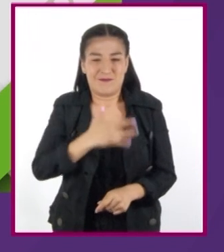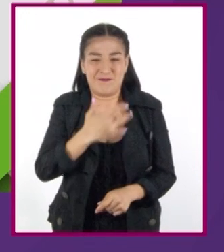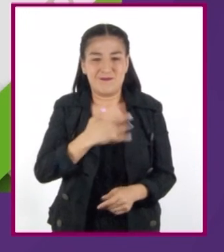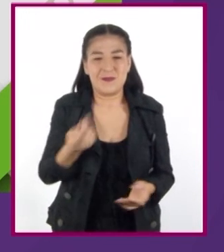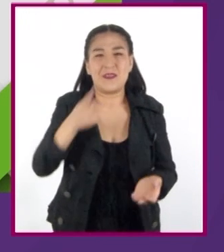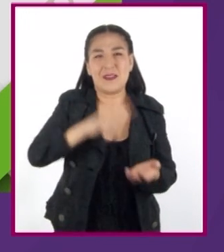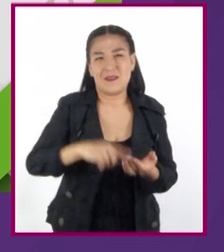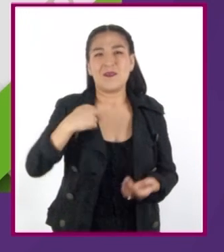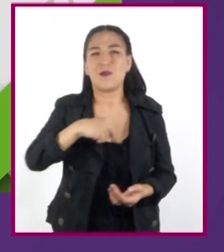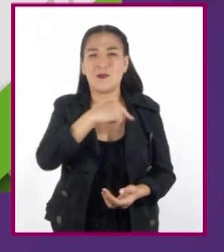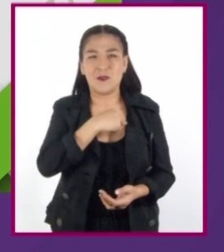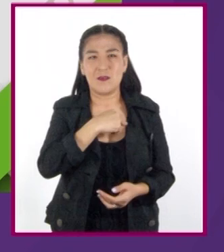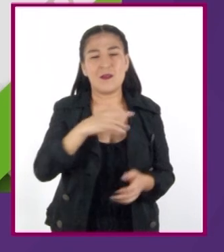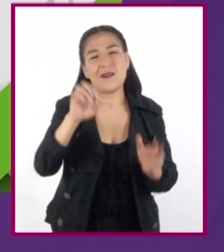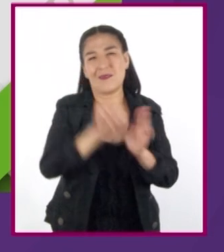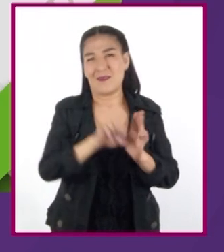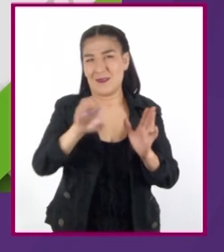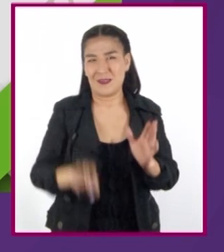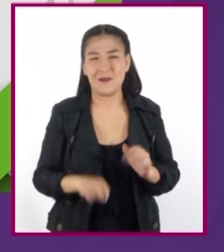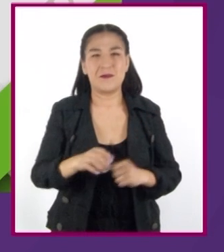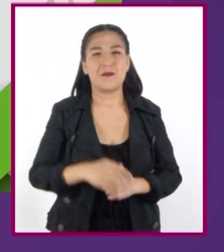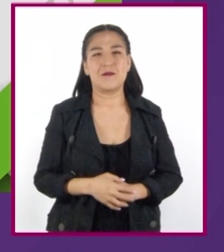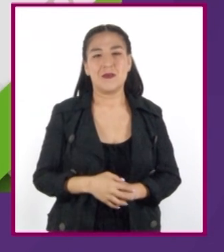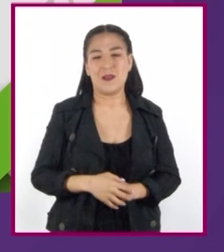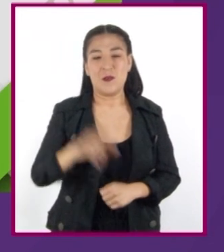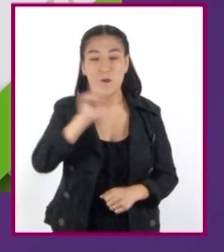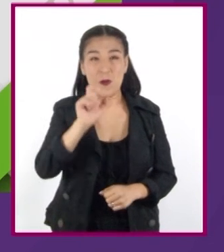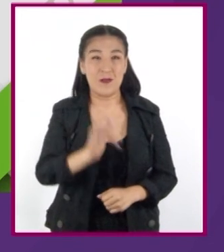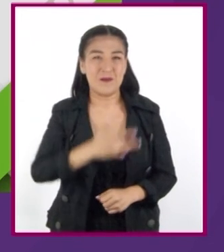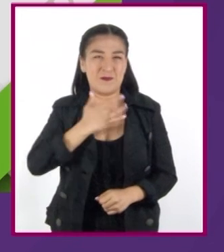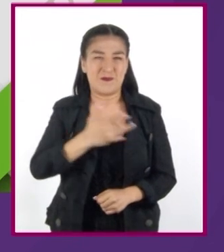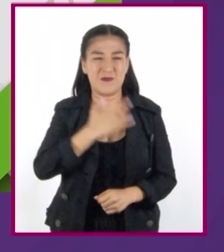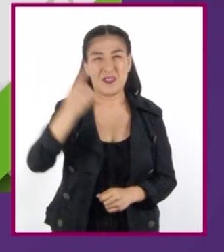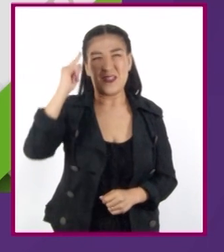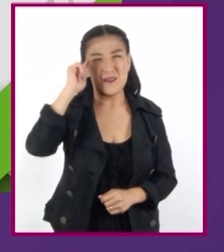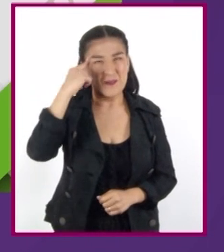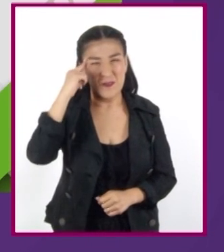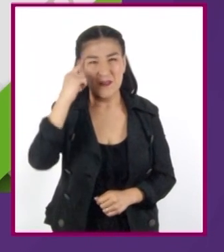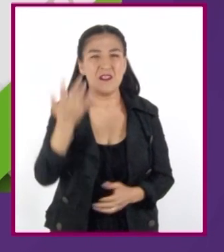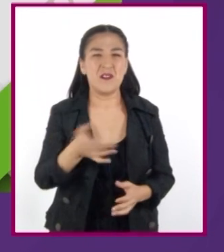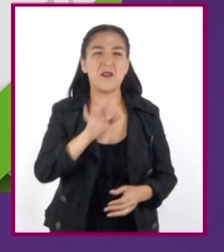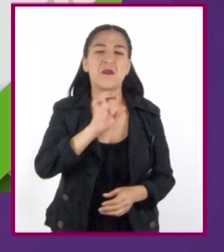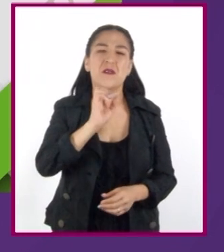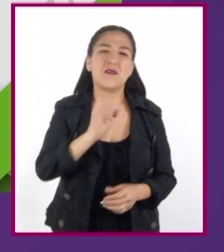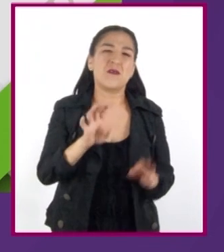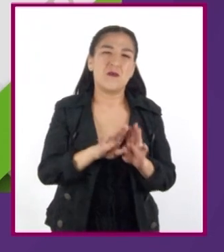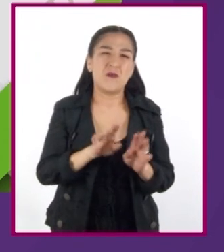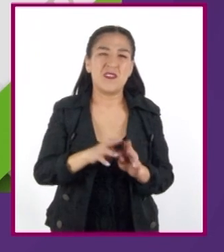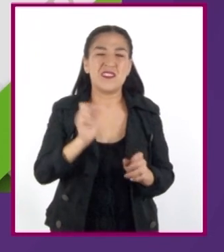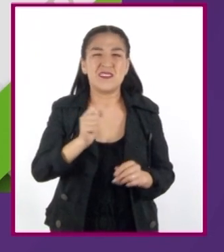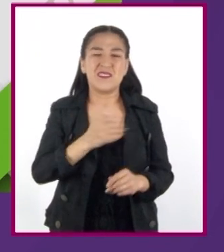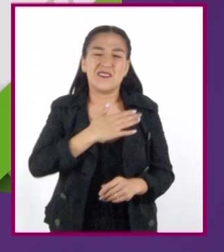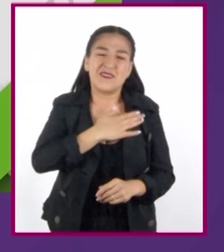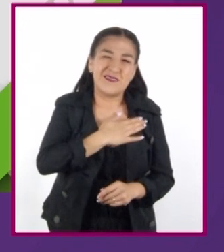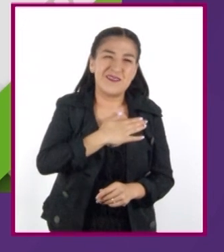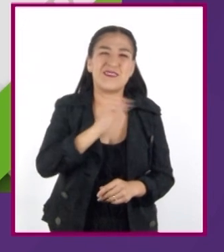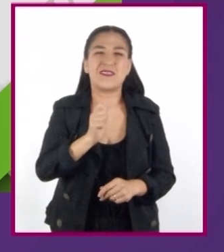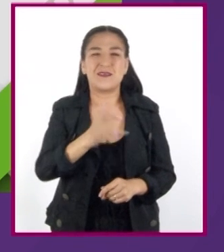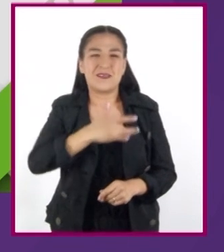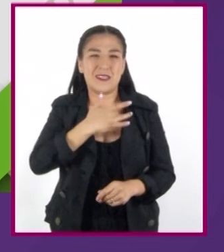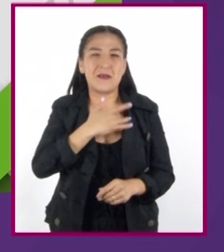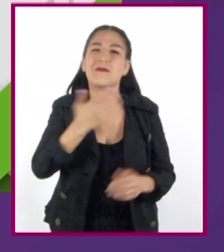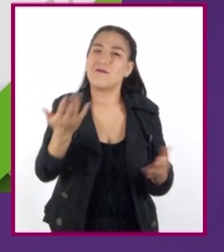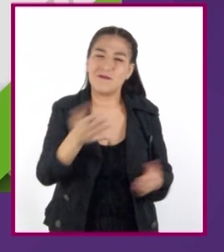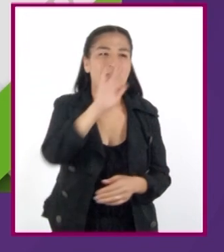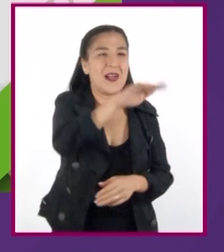sentimos. Por ejemplo, cuando nos sentimos enojados o que nos duele algo, tenemos que avisar para que nuestros familiares